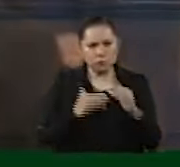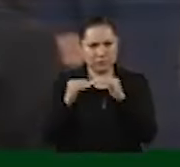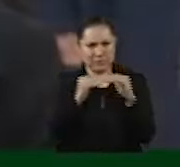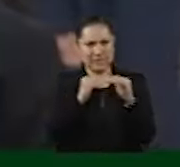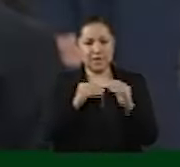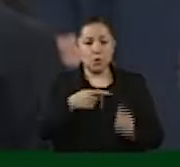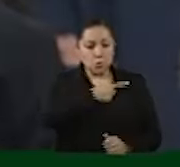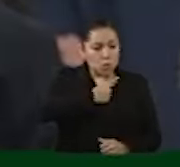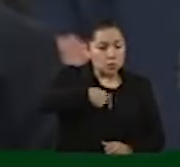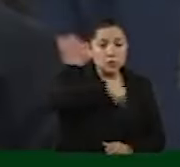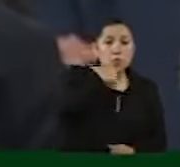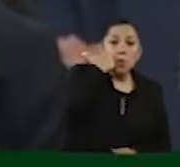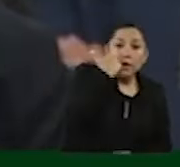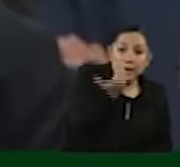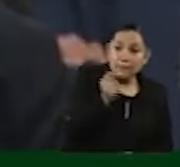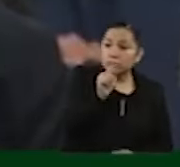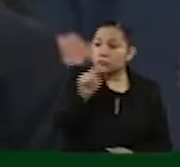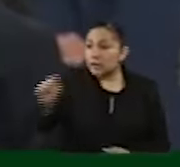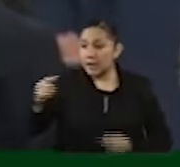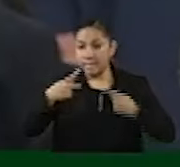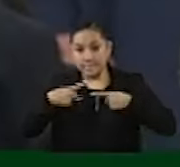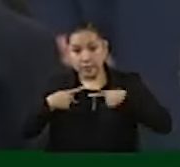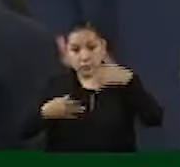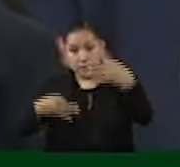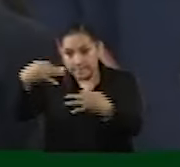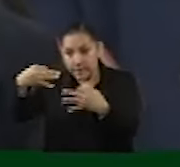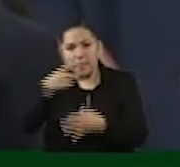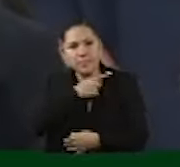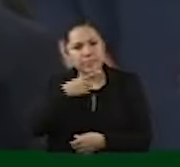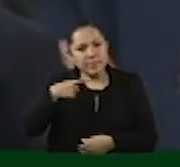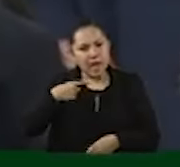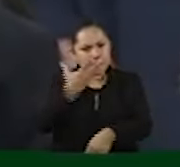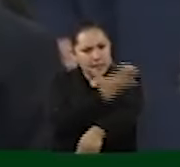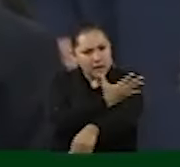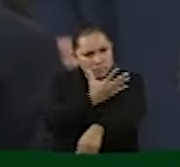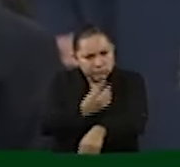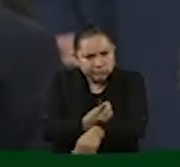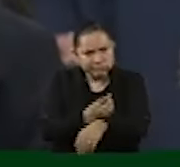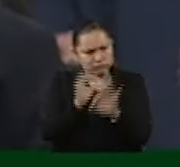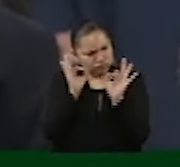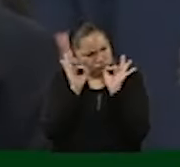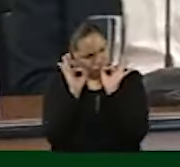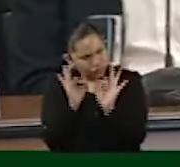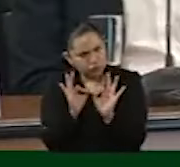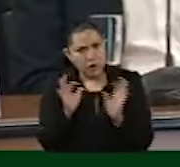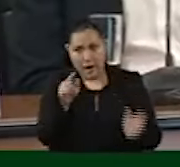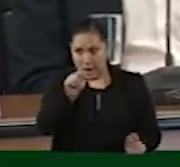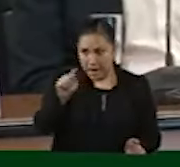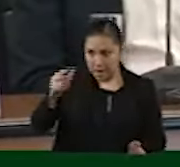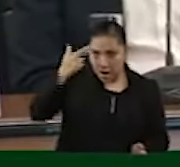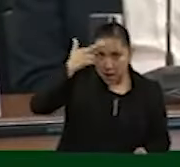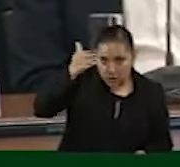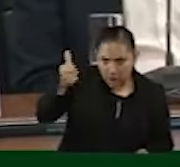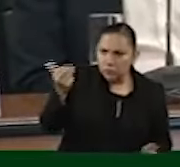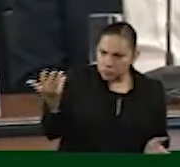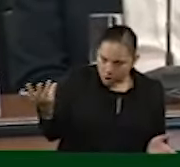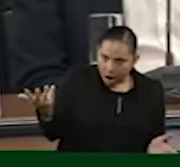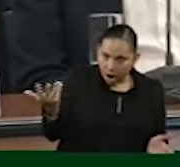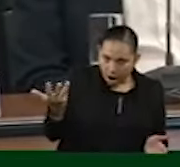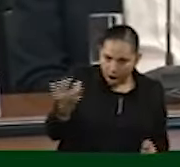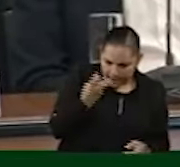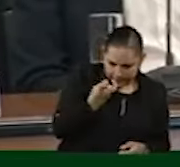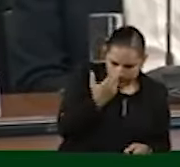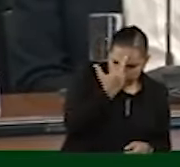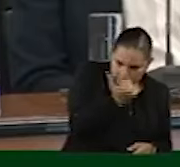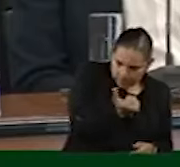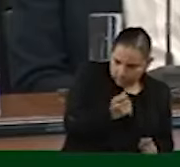honestos comprometidos con dar la razón a quien la razón tiene si es un mandato de que